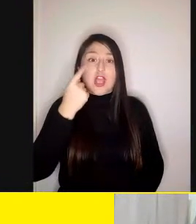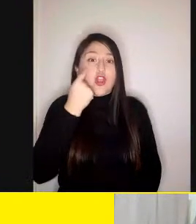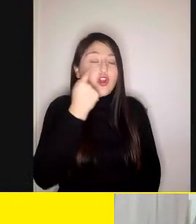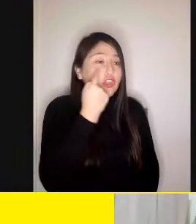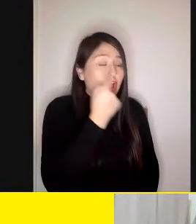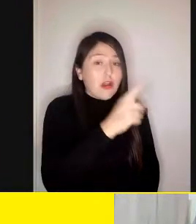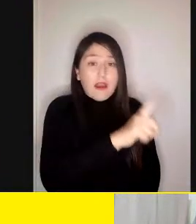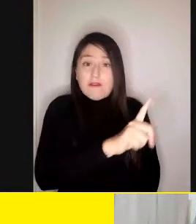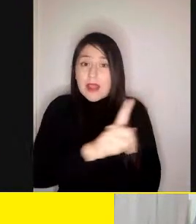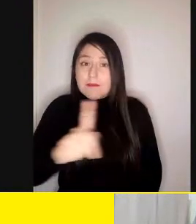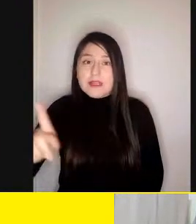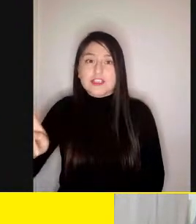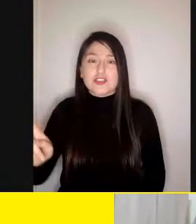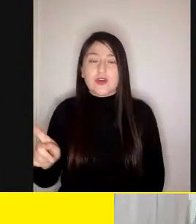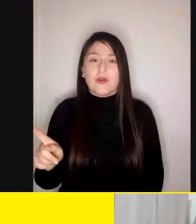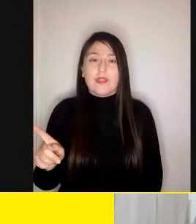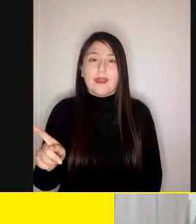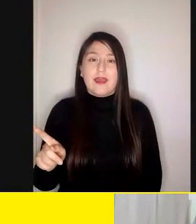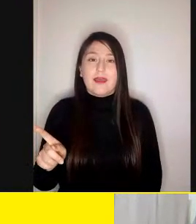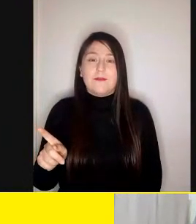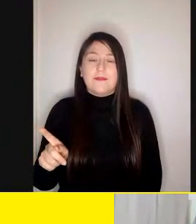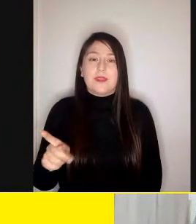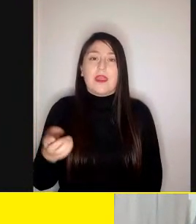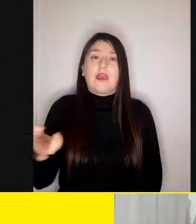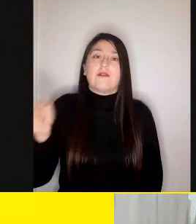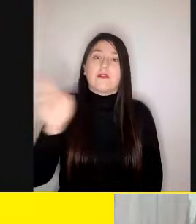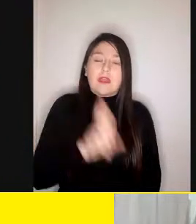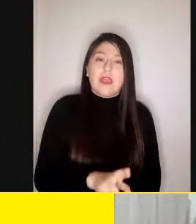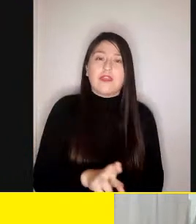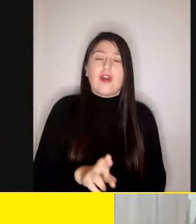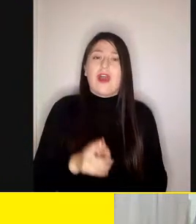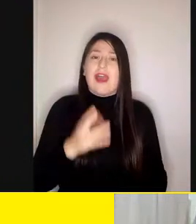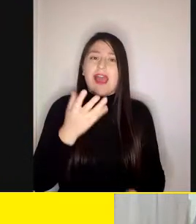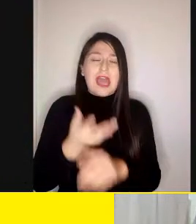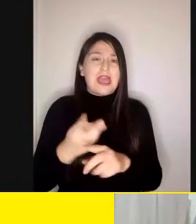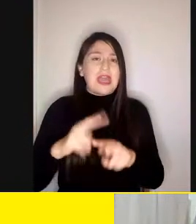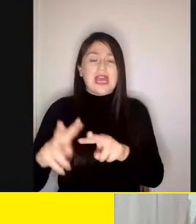haciendo una serie de cosas, de actividades,